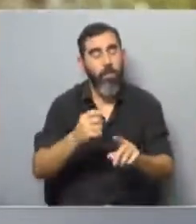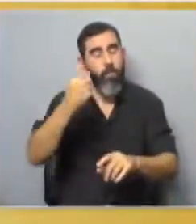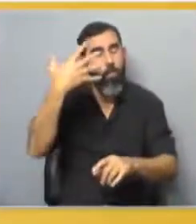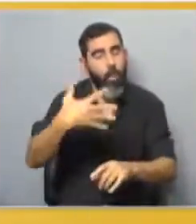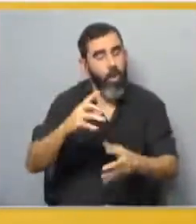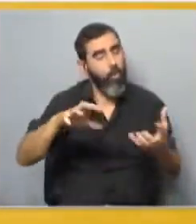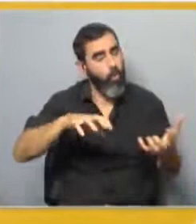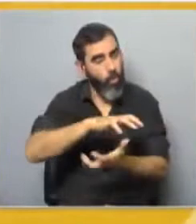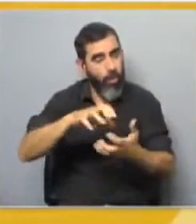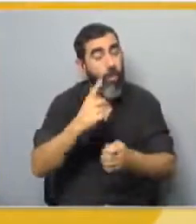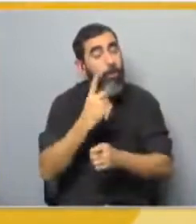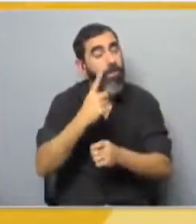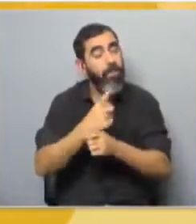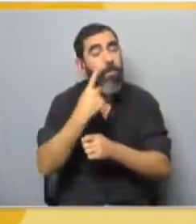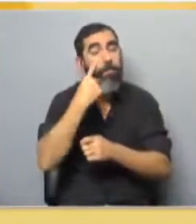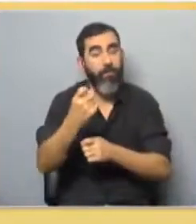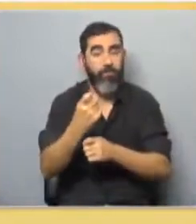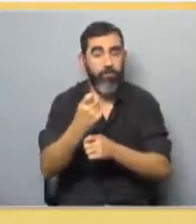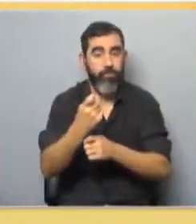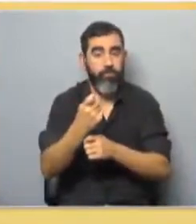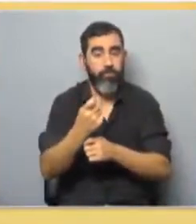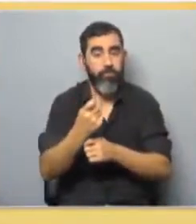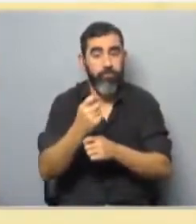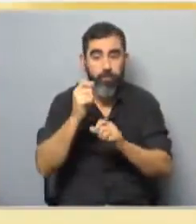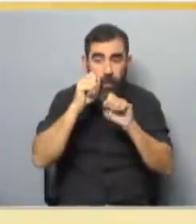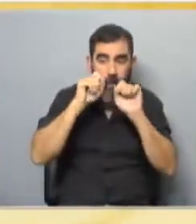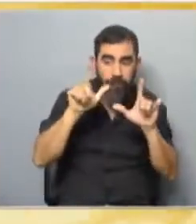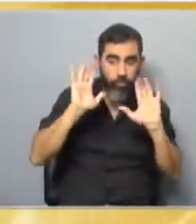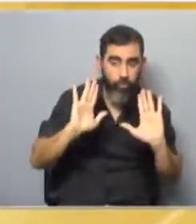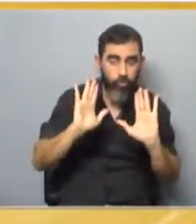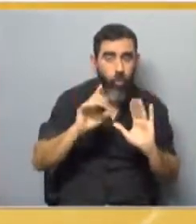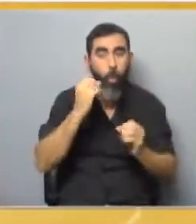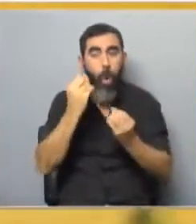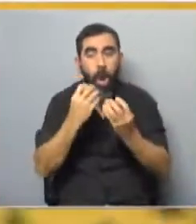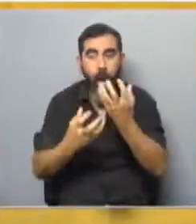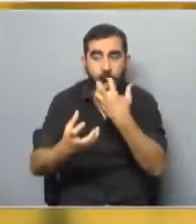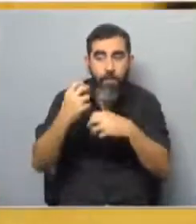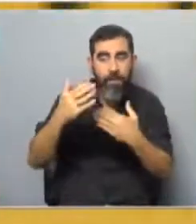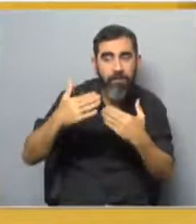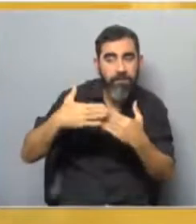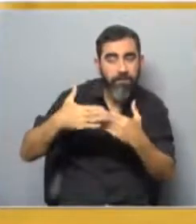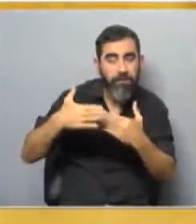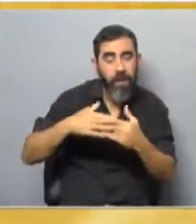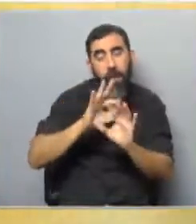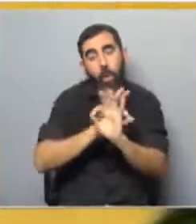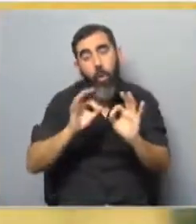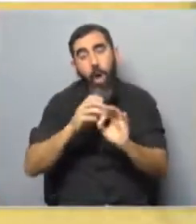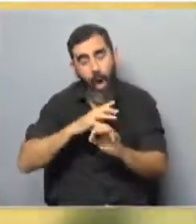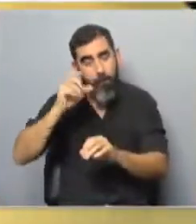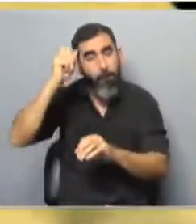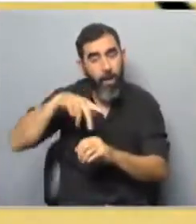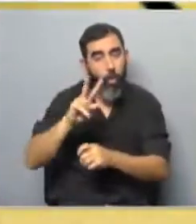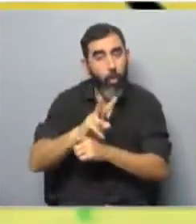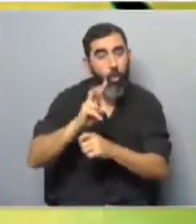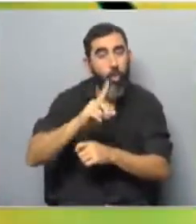complicado. Entonces la principal estrategia es prevenir, entonces estar atento a qué especies están en la región, o por ejemplo hay planes para controlar